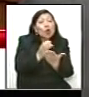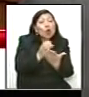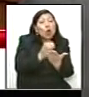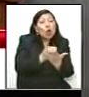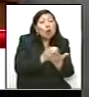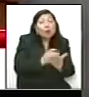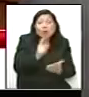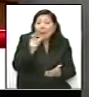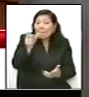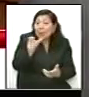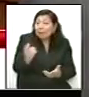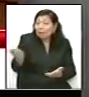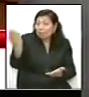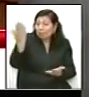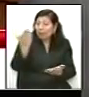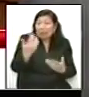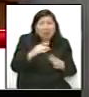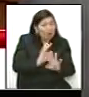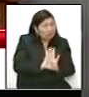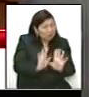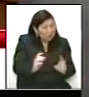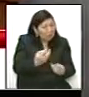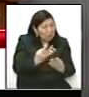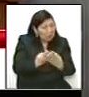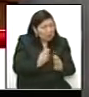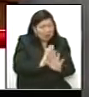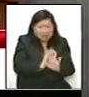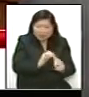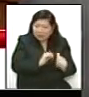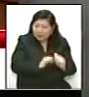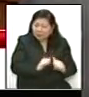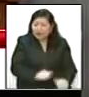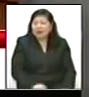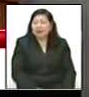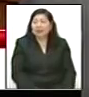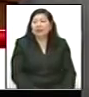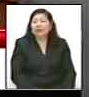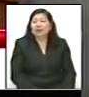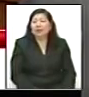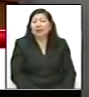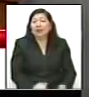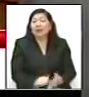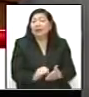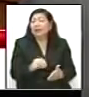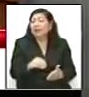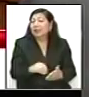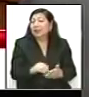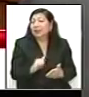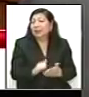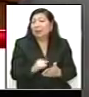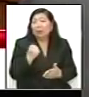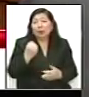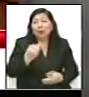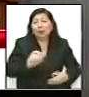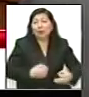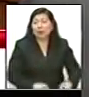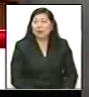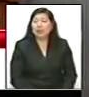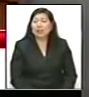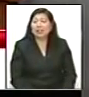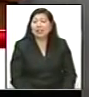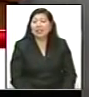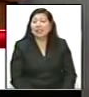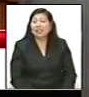una persona que ya fue rehabilitada, que ya sufrió la pena que le impuso el Poder Judicial, y